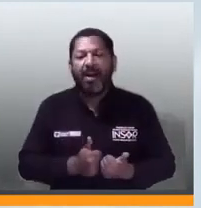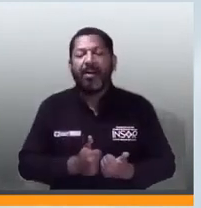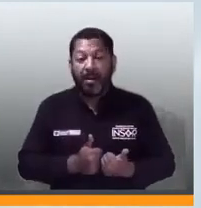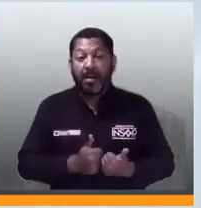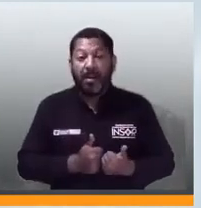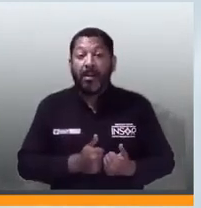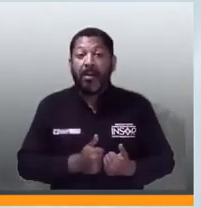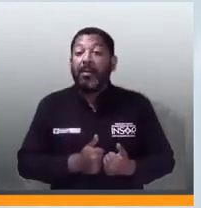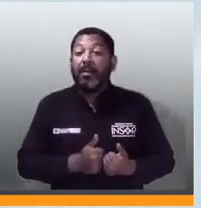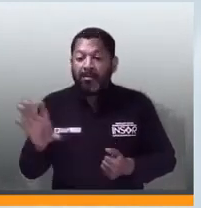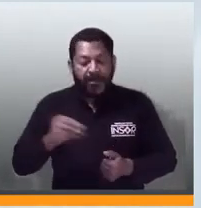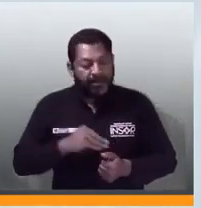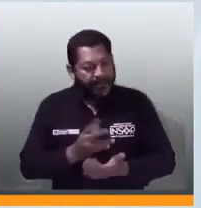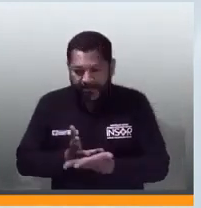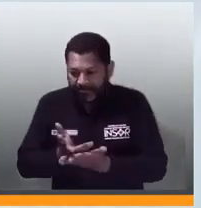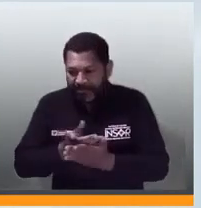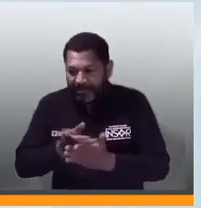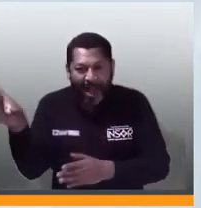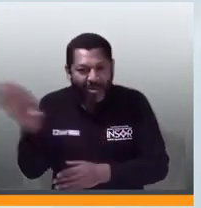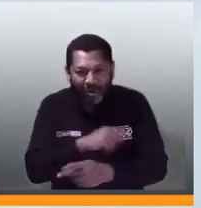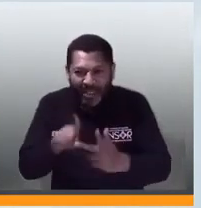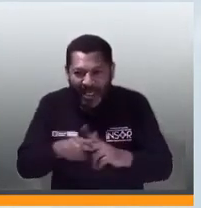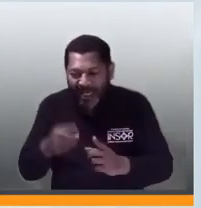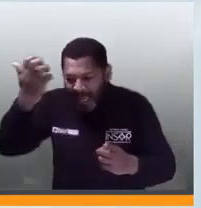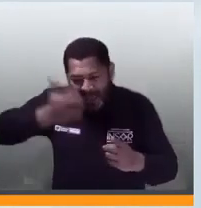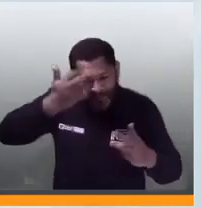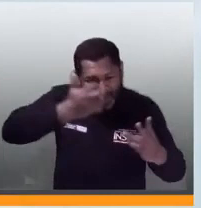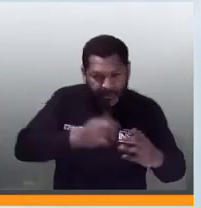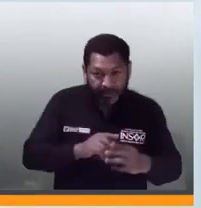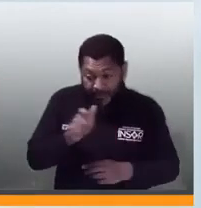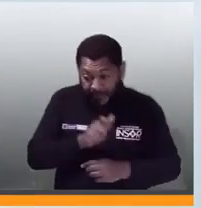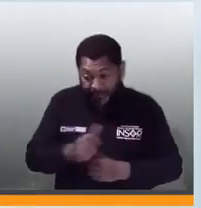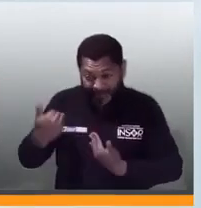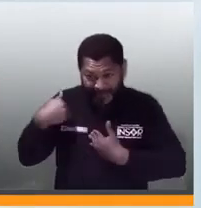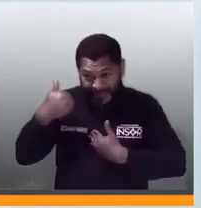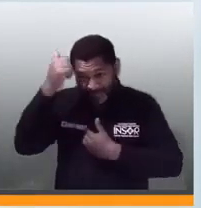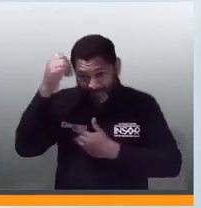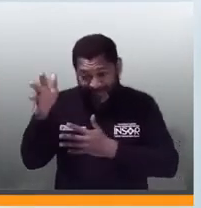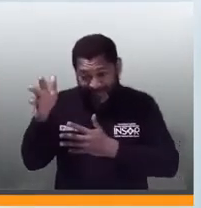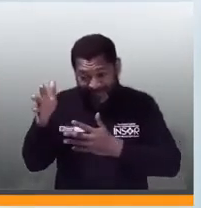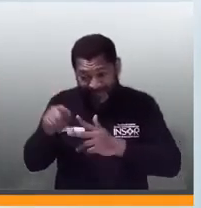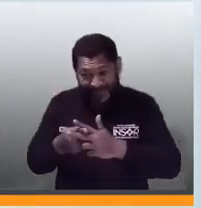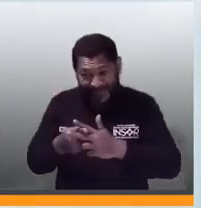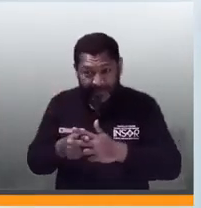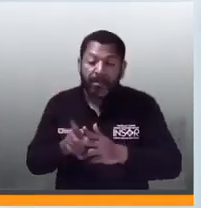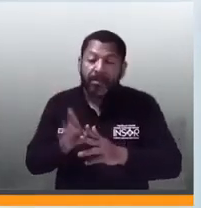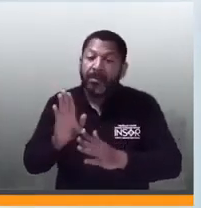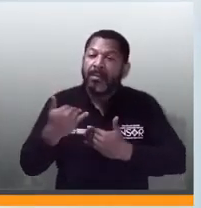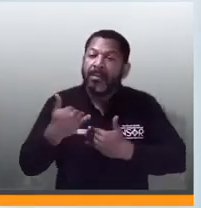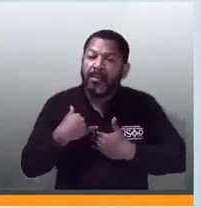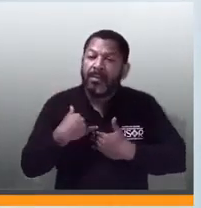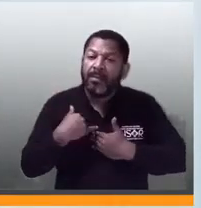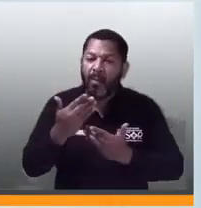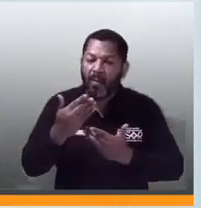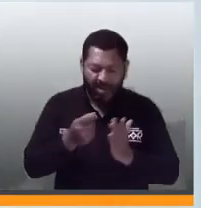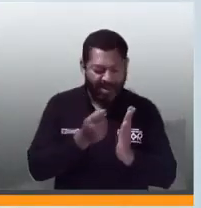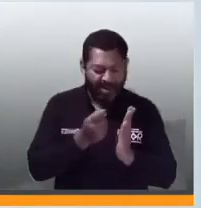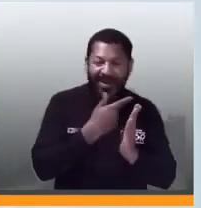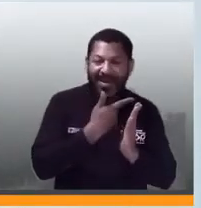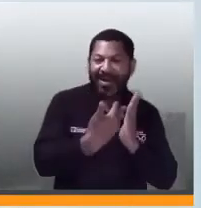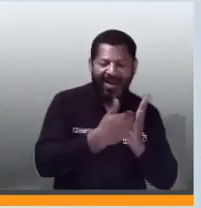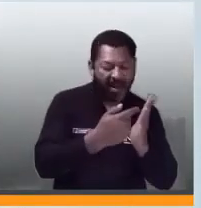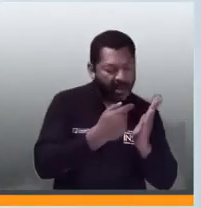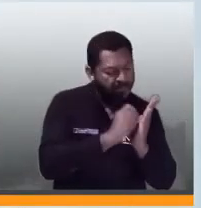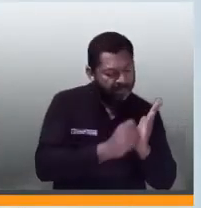nosotros a todos los talleres les hicimos evaluación, los talleristas llenaron unos formularios de análisis de su experiencia,